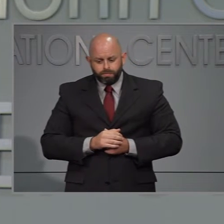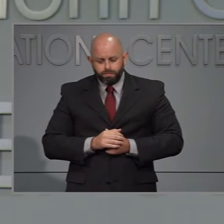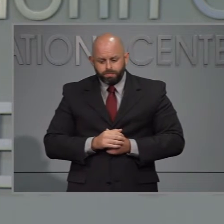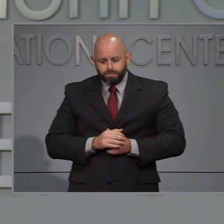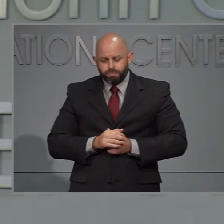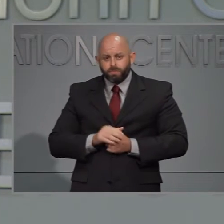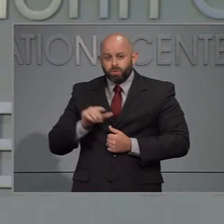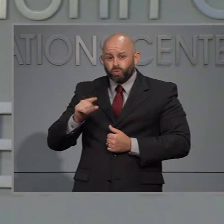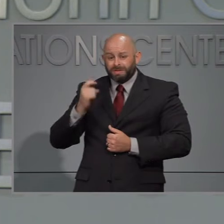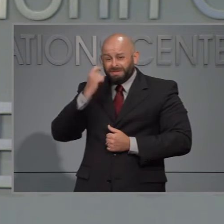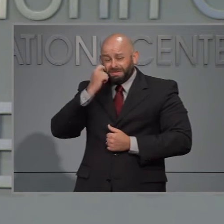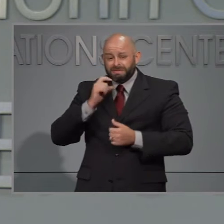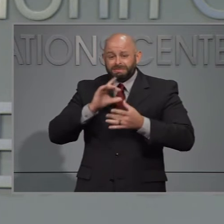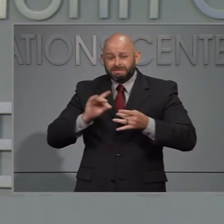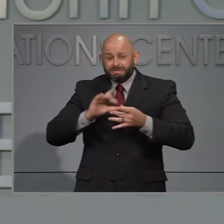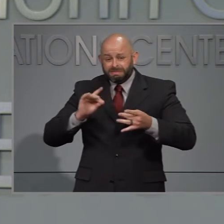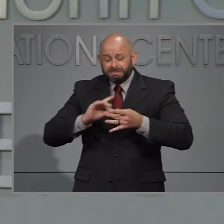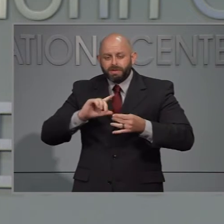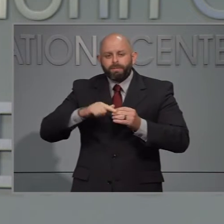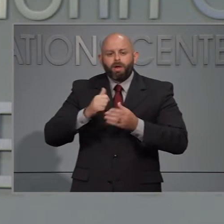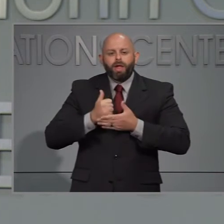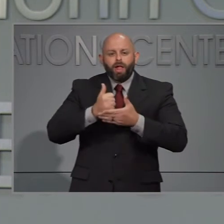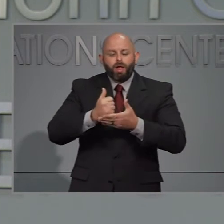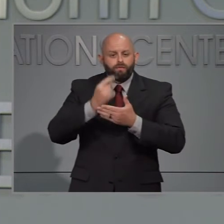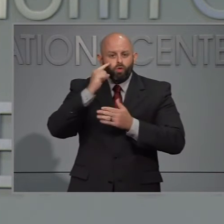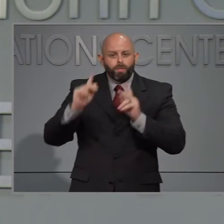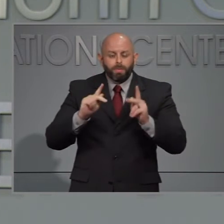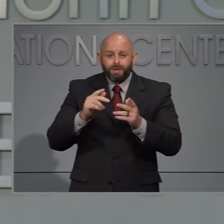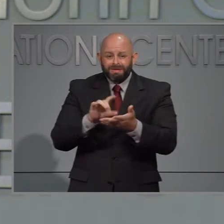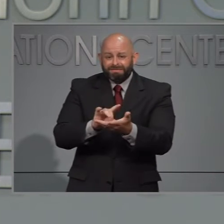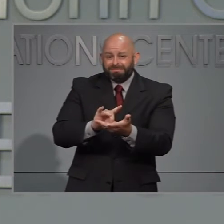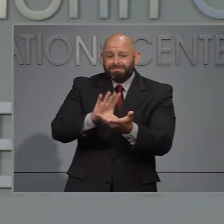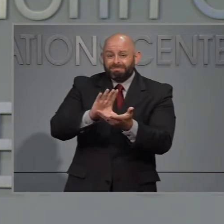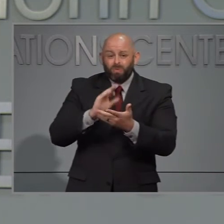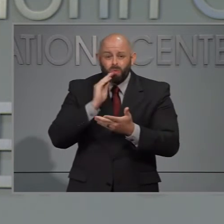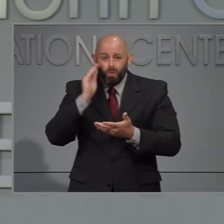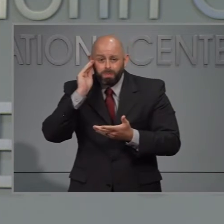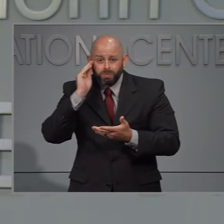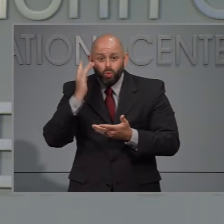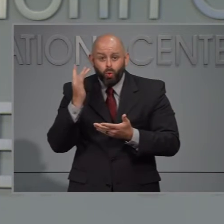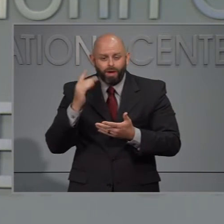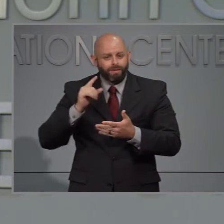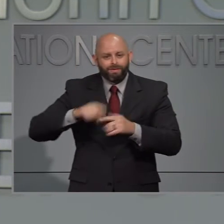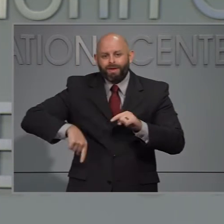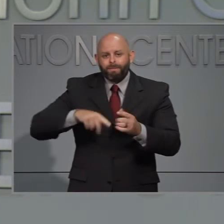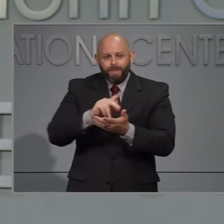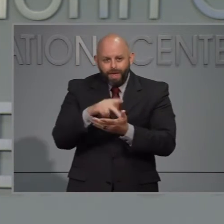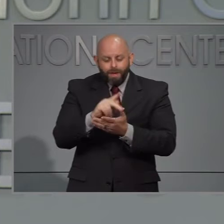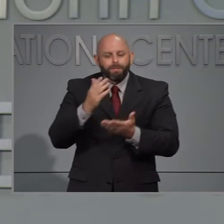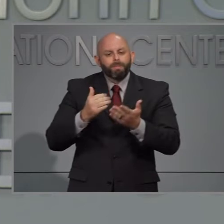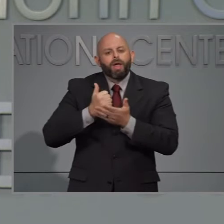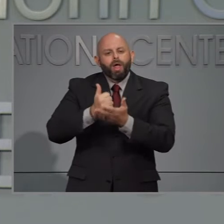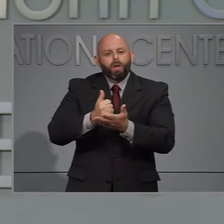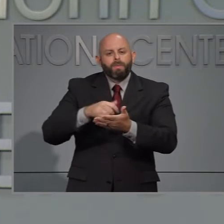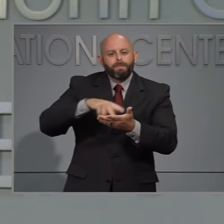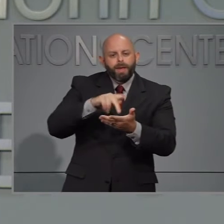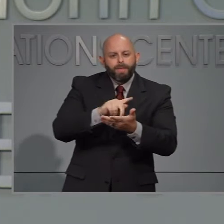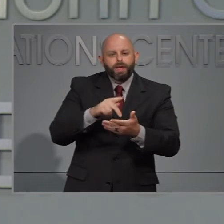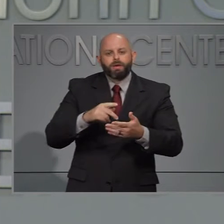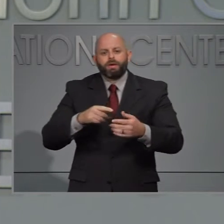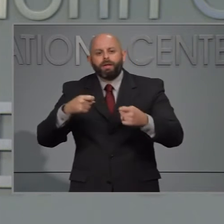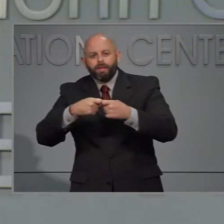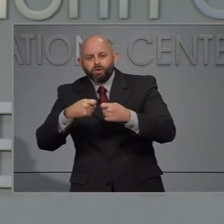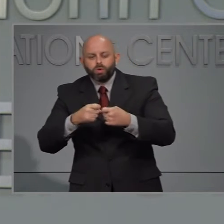lo que está sufriendo las personas que no han pagado los servicios públicos o con desalojos. Y usted piensa que al dar